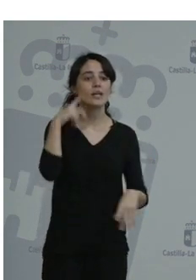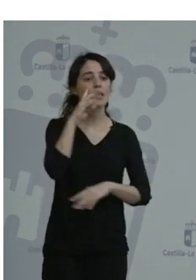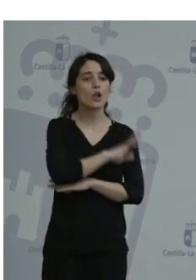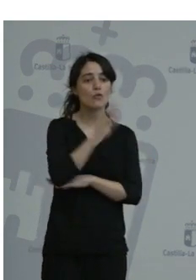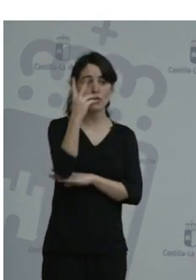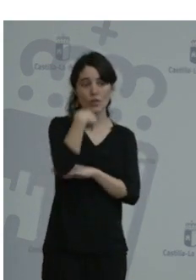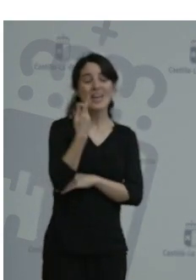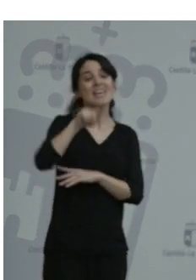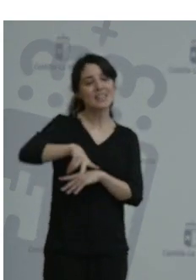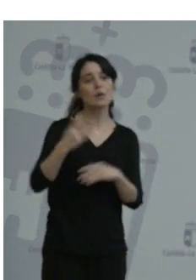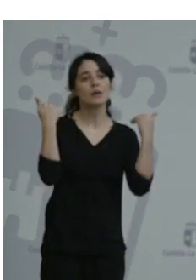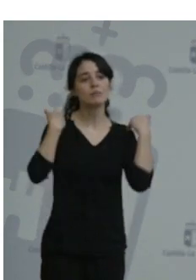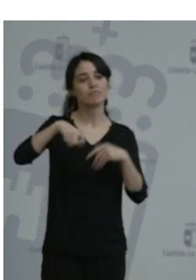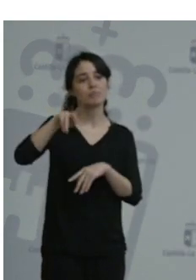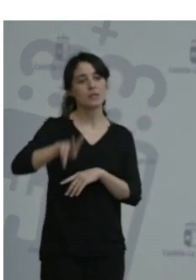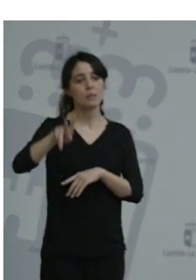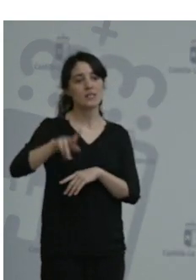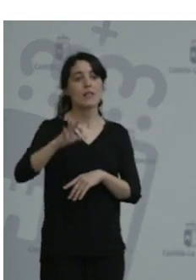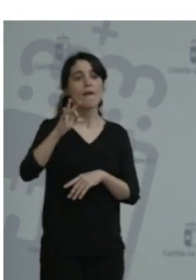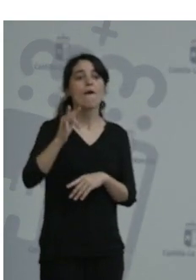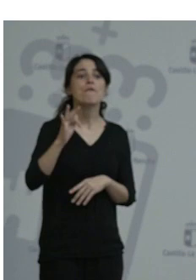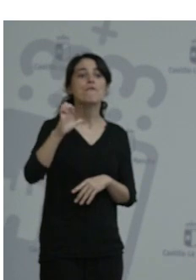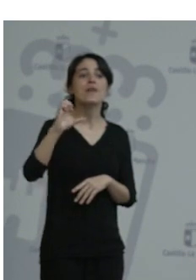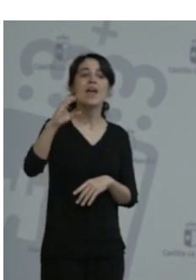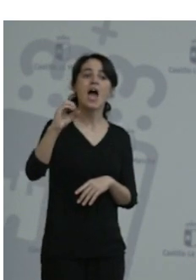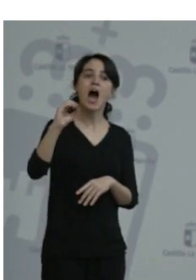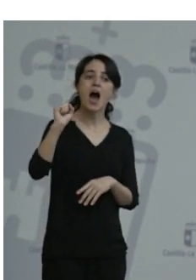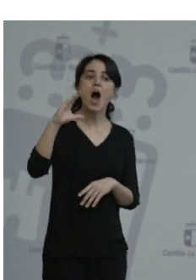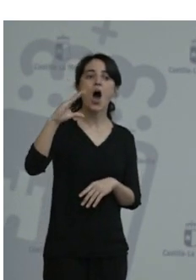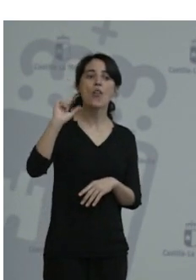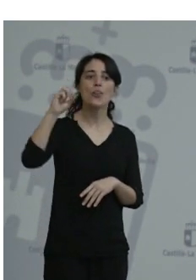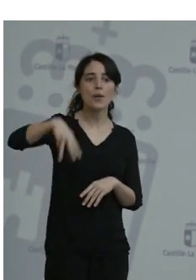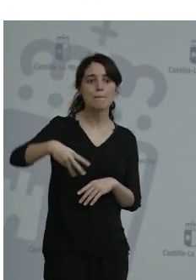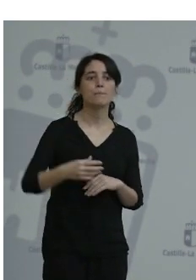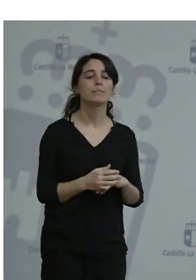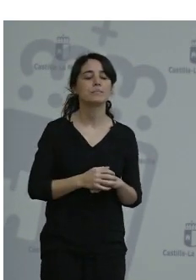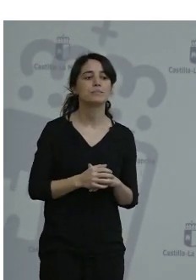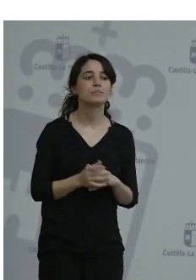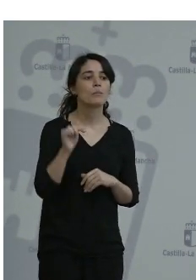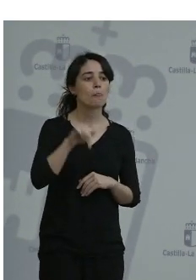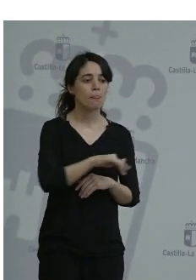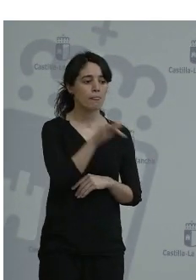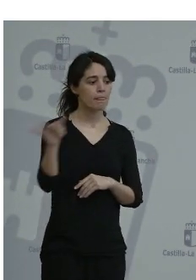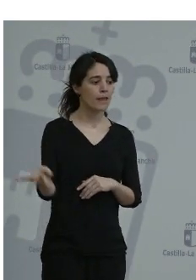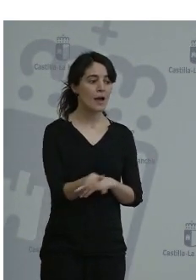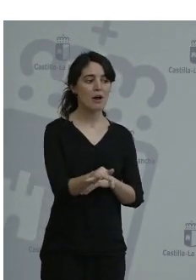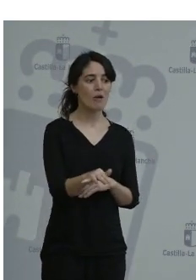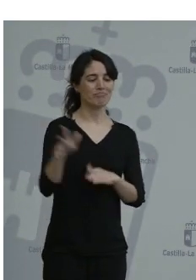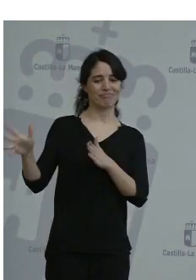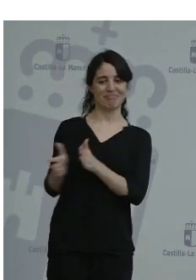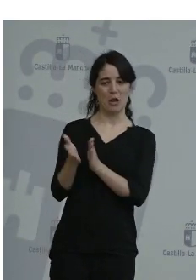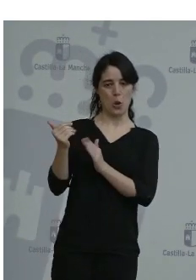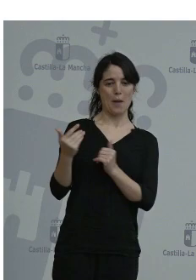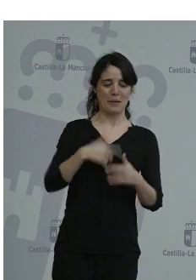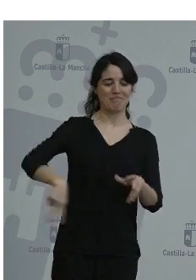también vicepresidente de FEACEN. Don Enrique Galván, que iba a estar aquí, pero que no está, que está aquí abajo. Bienvenidos.